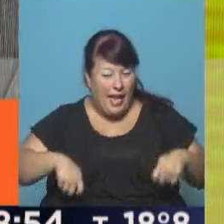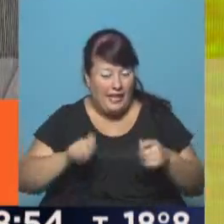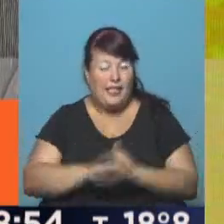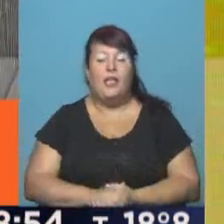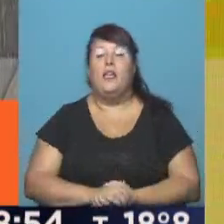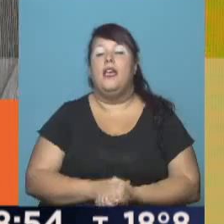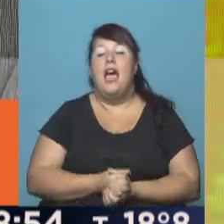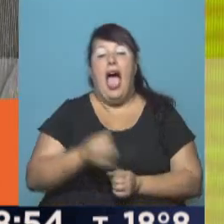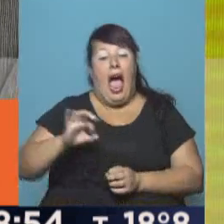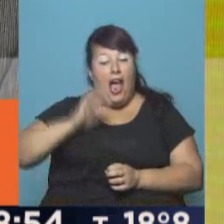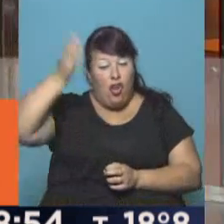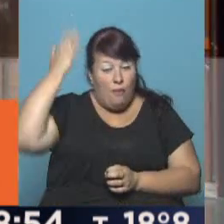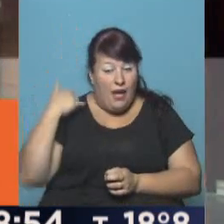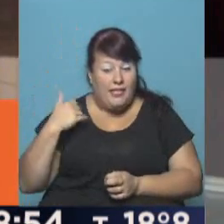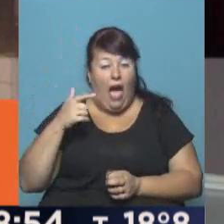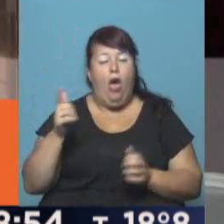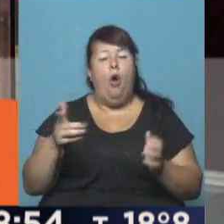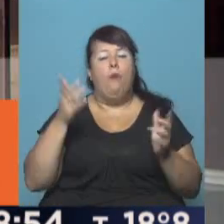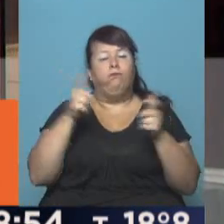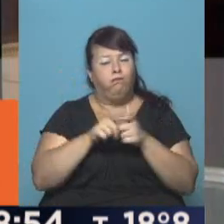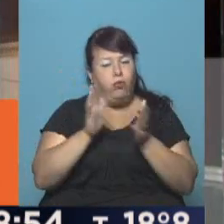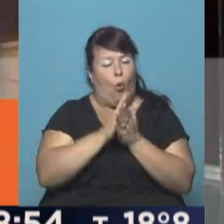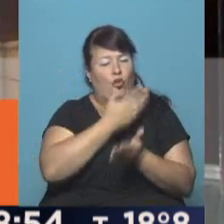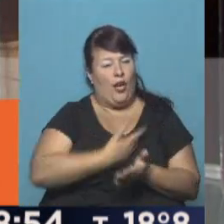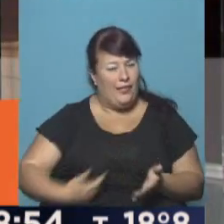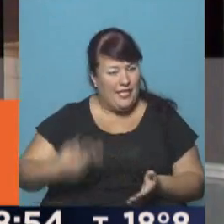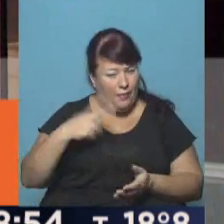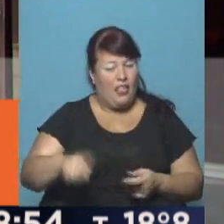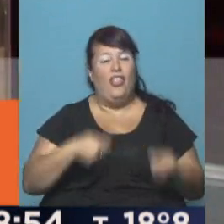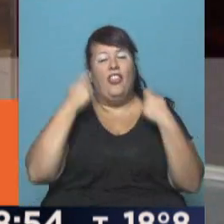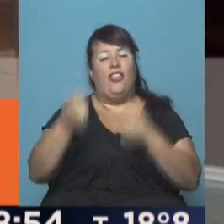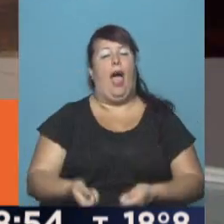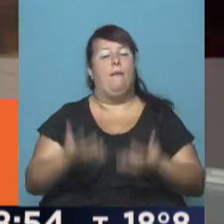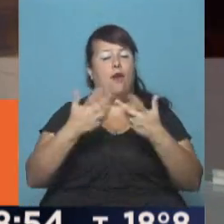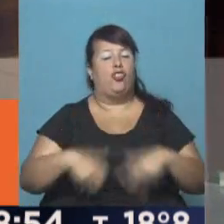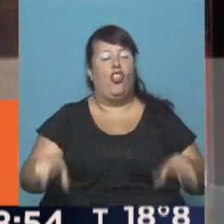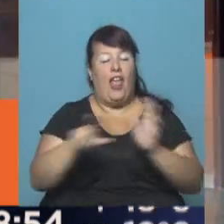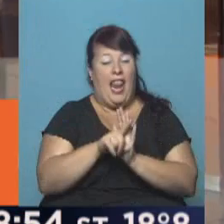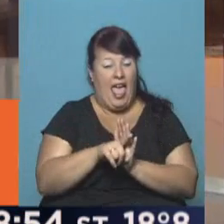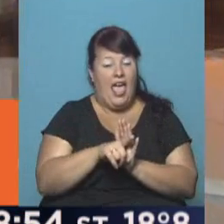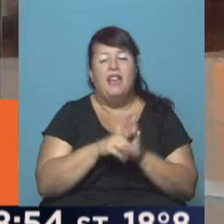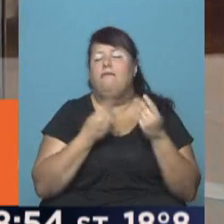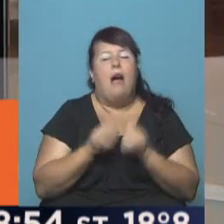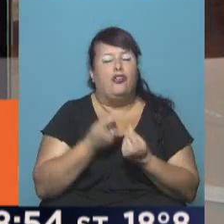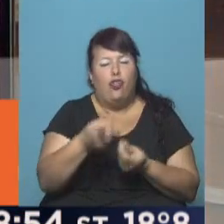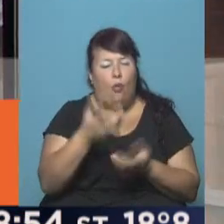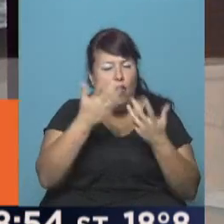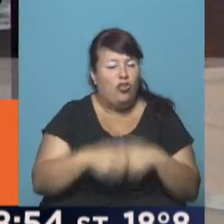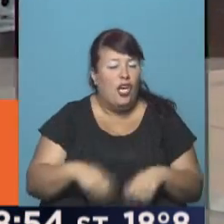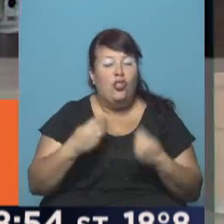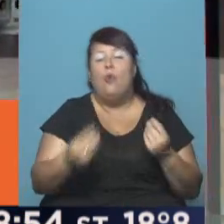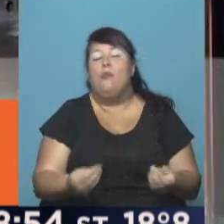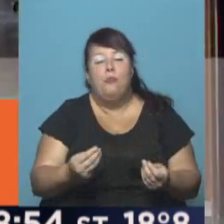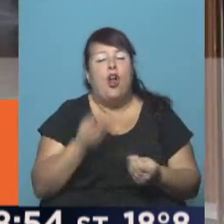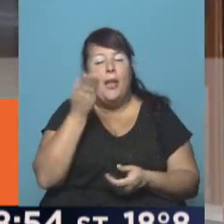y el año pasado estuvieron reunidos con la vicepresidenta le entregaron un proyecto de ley que es lo que pasó con este proyecto y